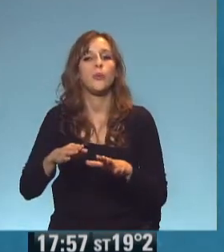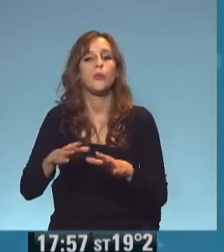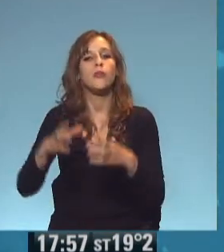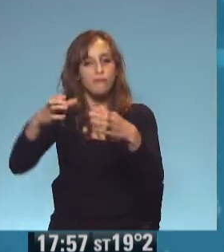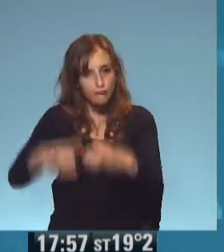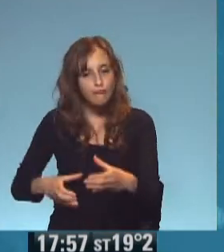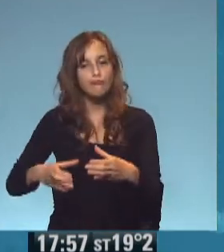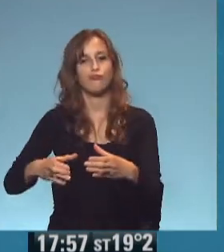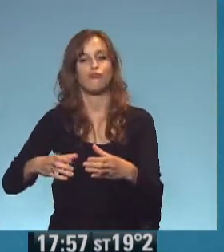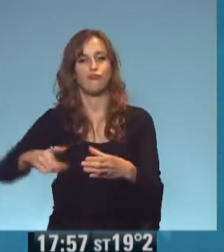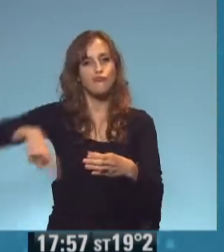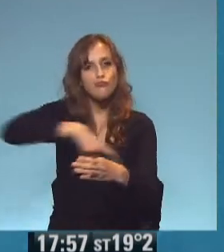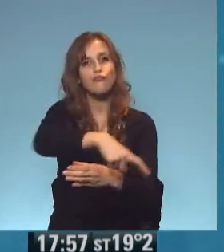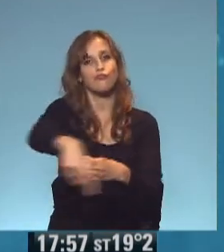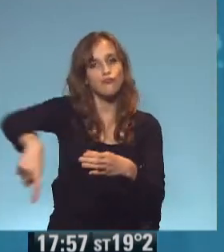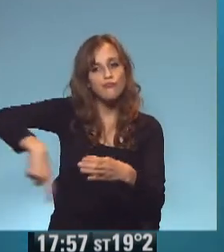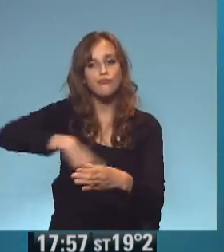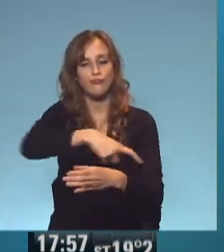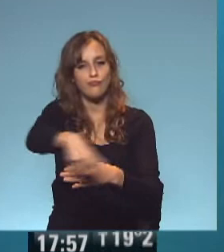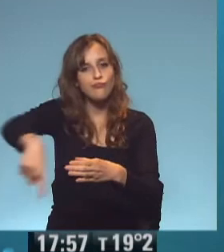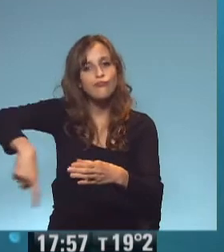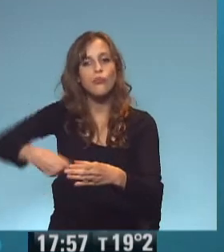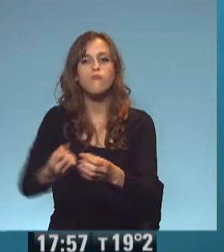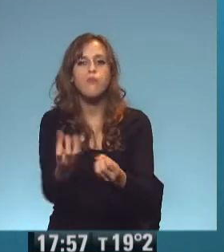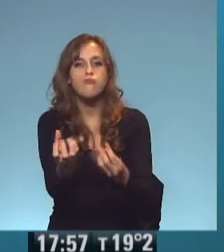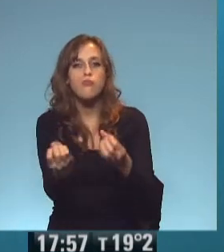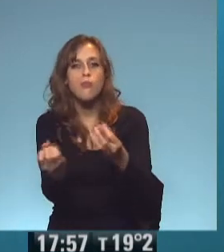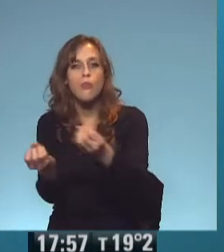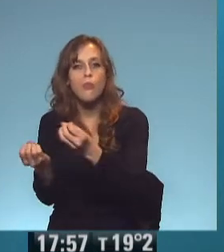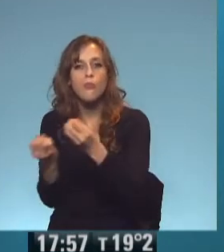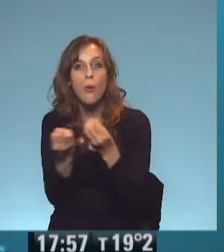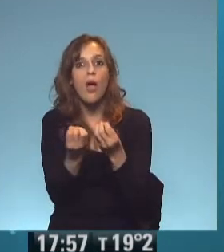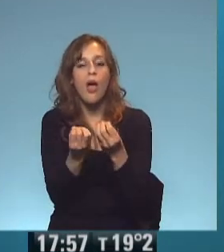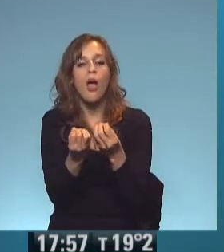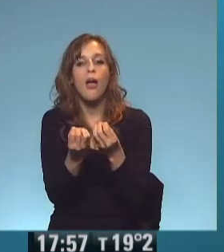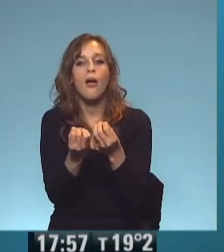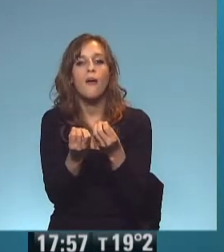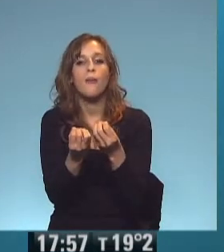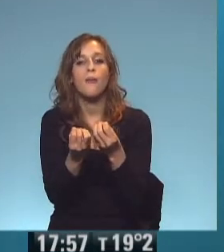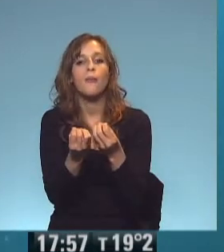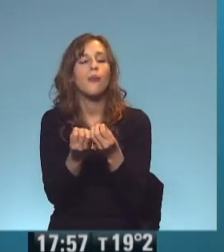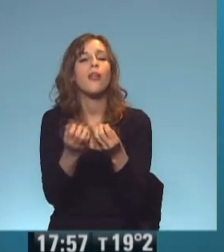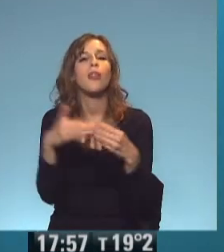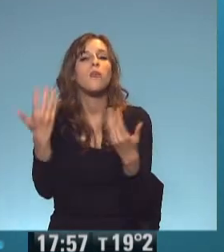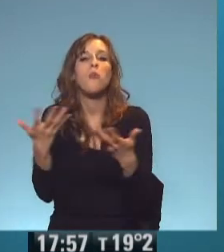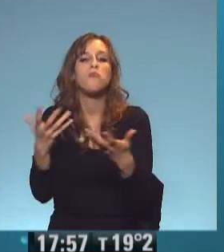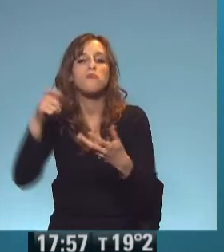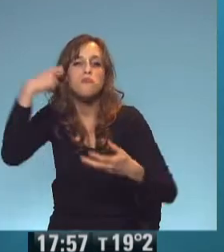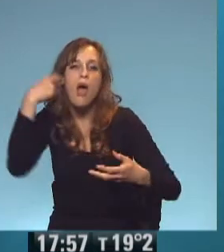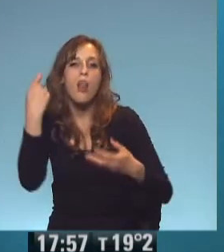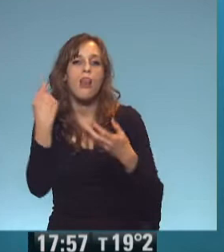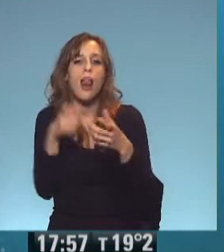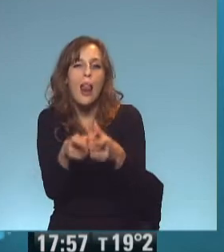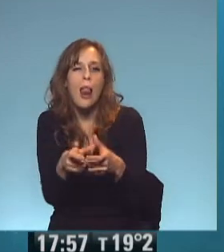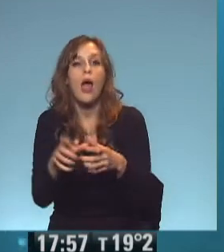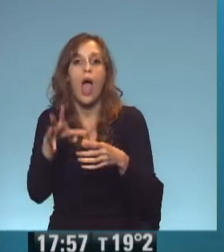ascendente y emitiendo, digamos, burbujas. Y de esa manera forma una red y va concentrando las presas, ya sea el krill o los peces, como que no se